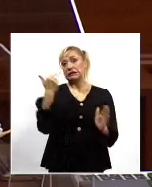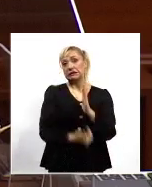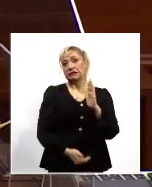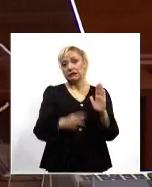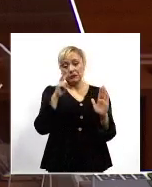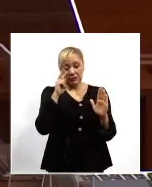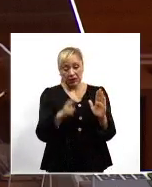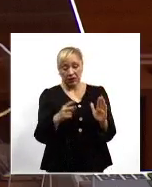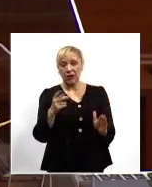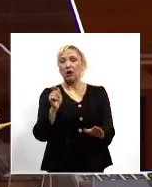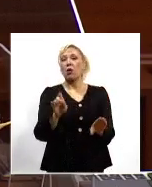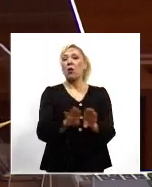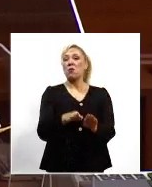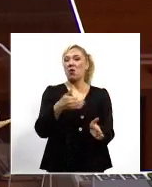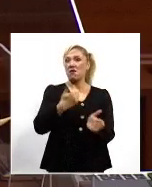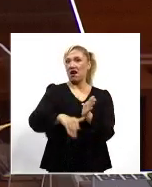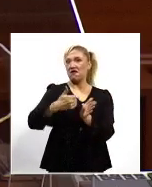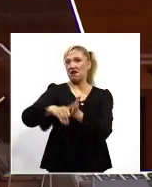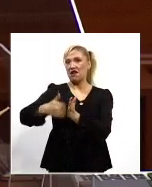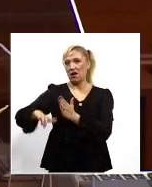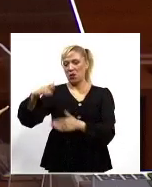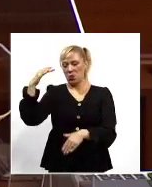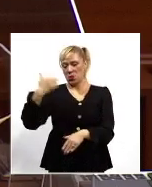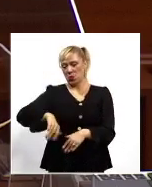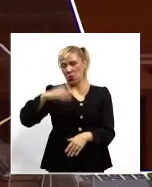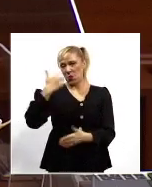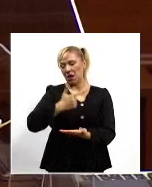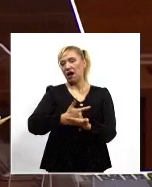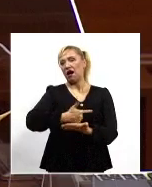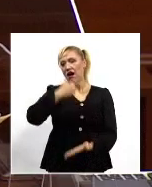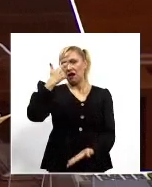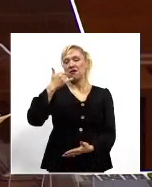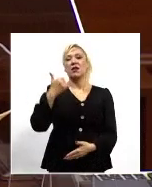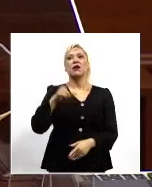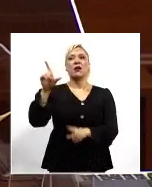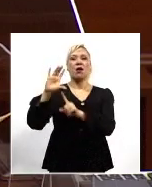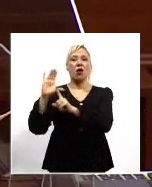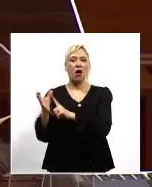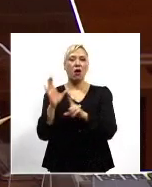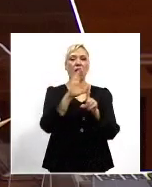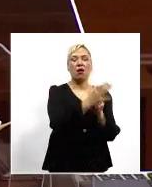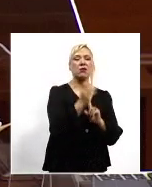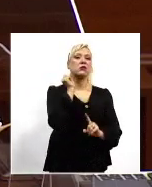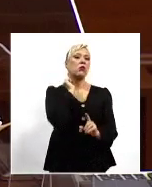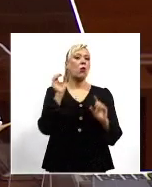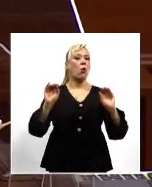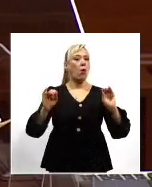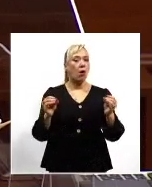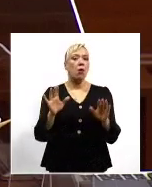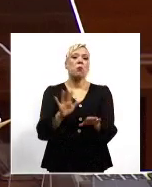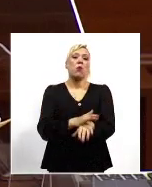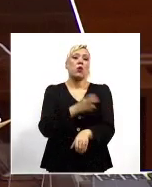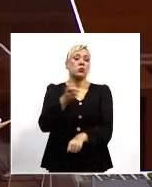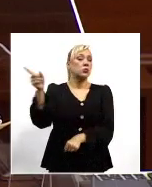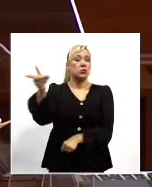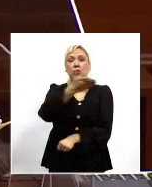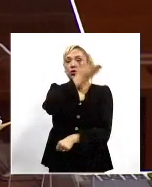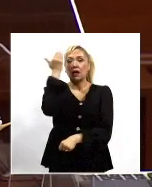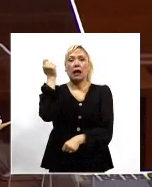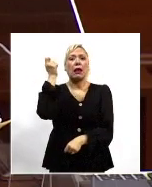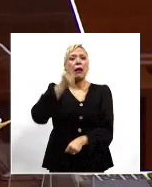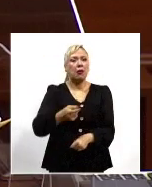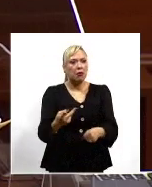ella y en las comisiones de la Cámara de Senadores impidió su conocimiento pleno y la